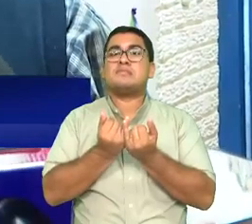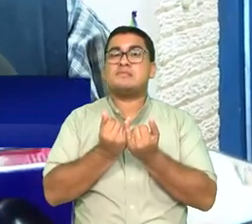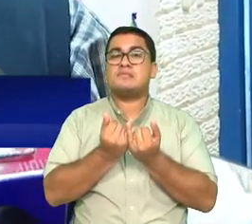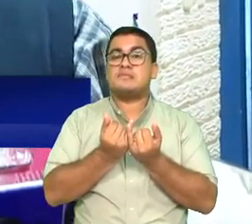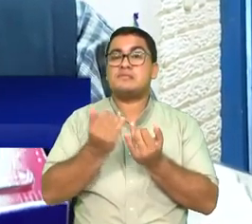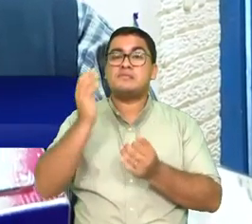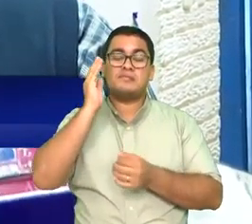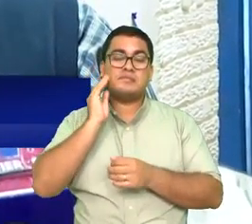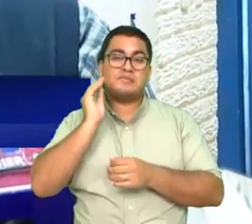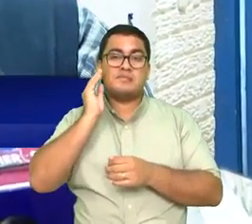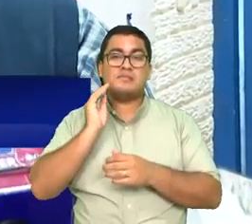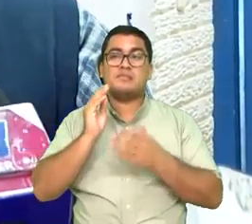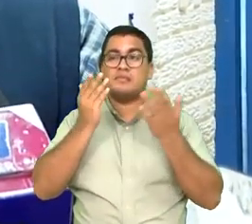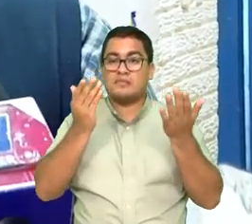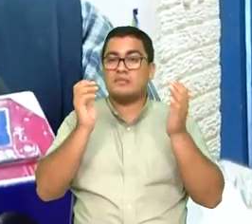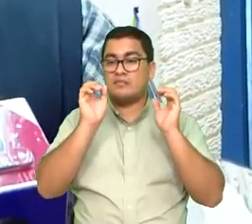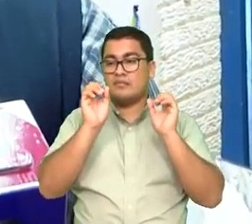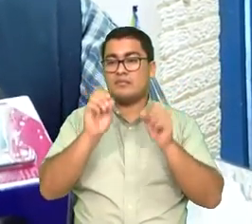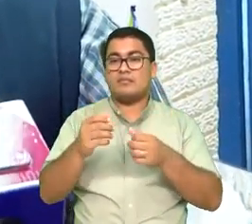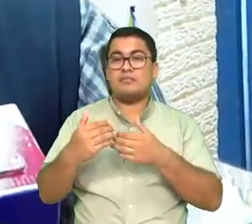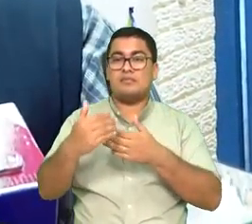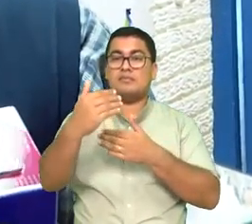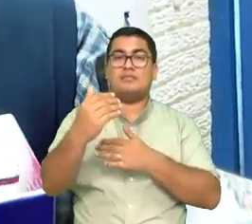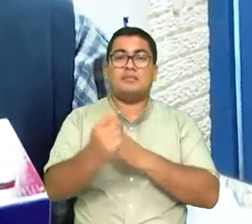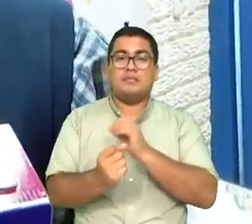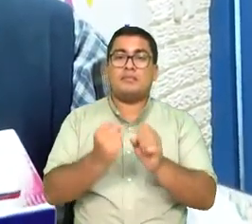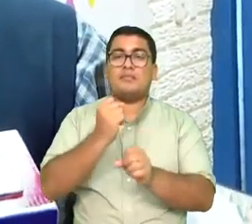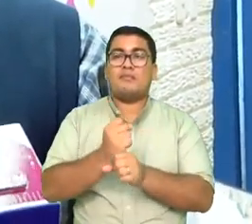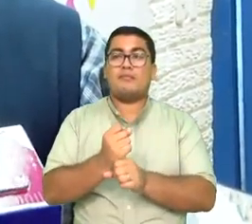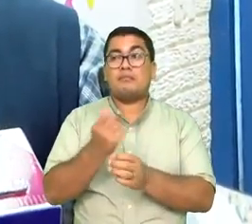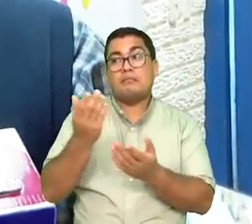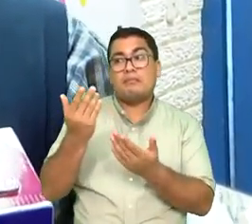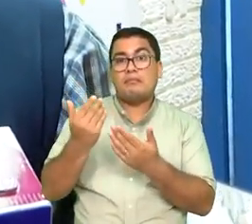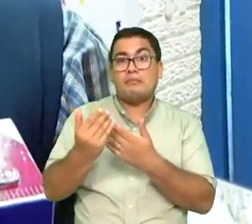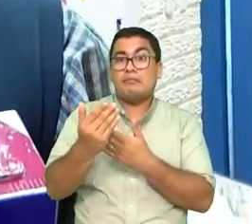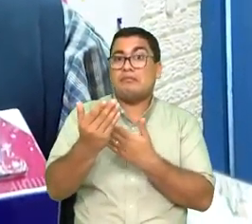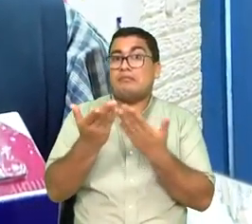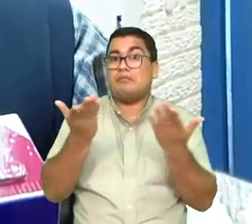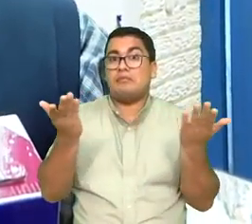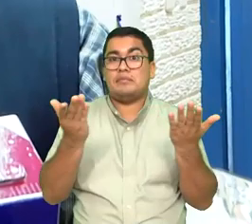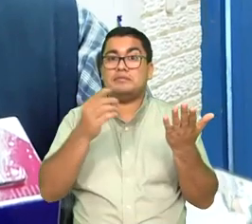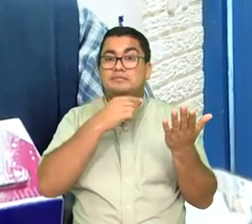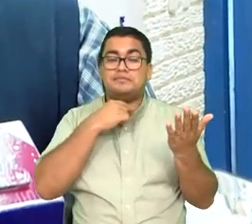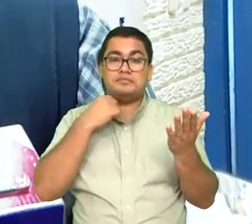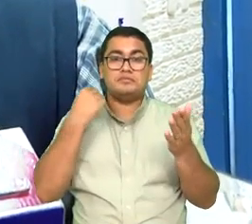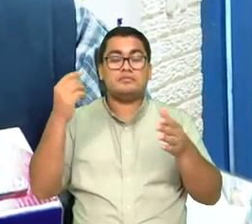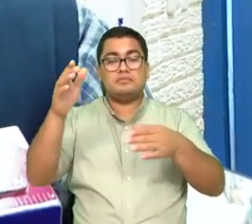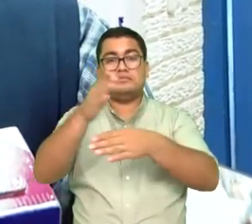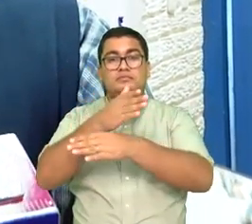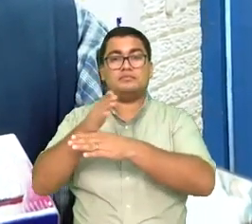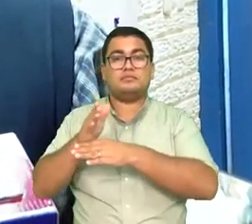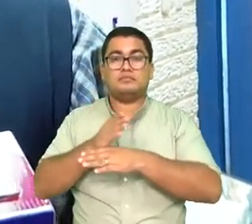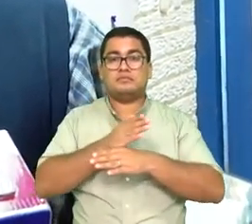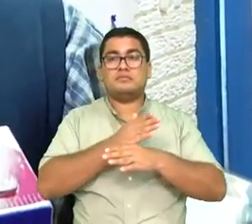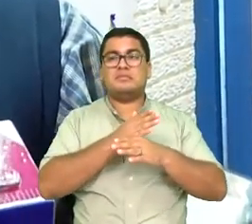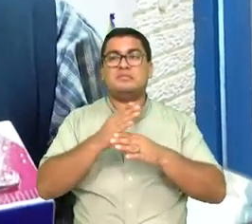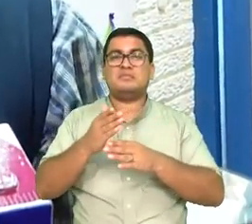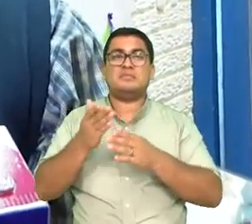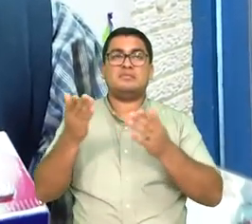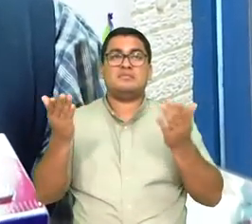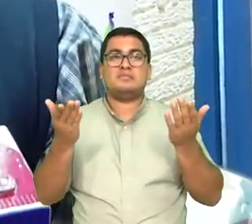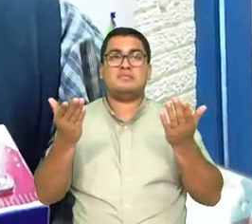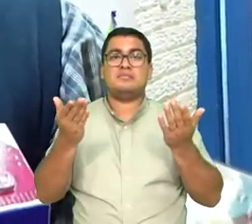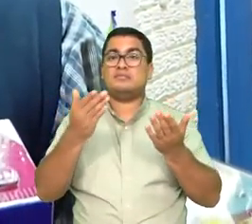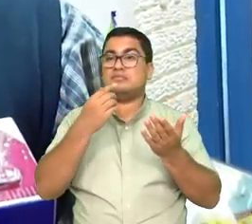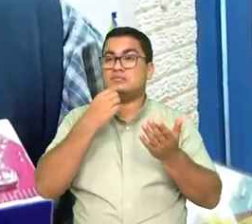esas experiencias para poder incursionar el próximo año y estar preparados, porque realmente las eventualidades nos llevan